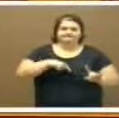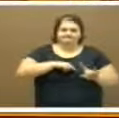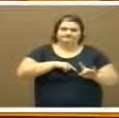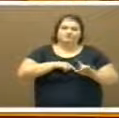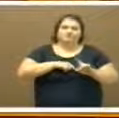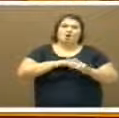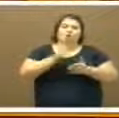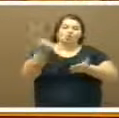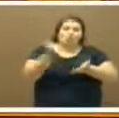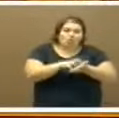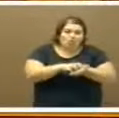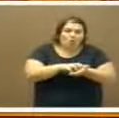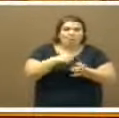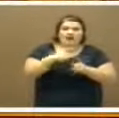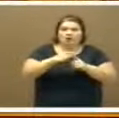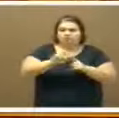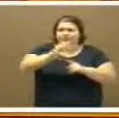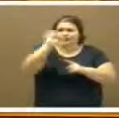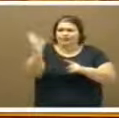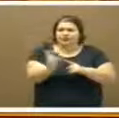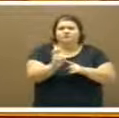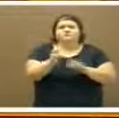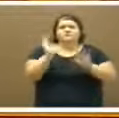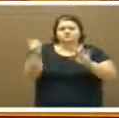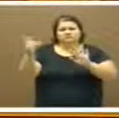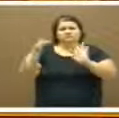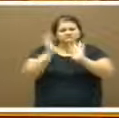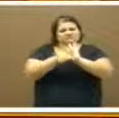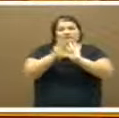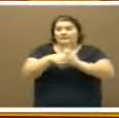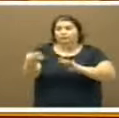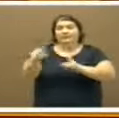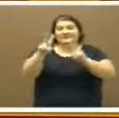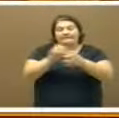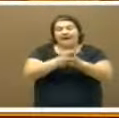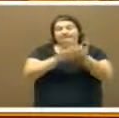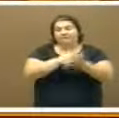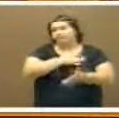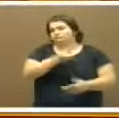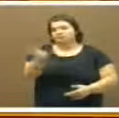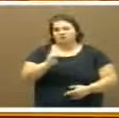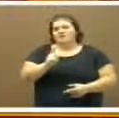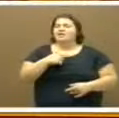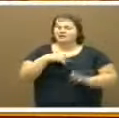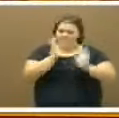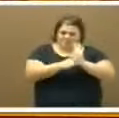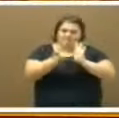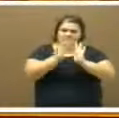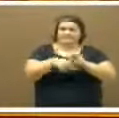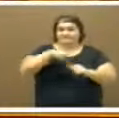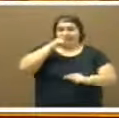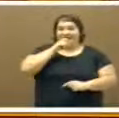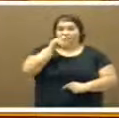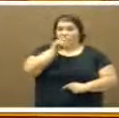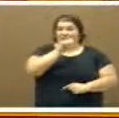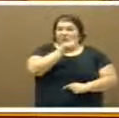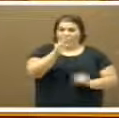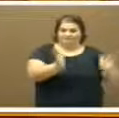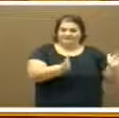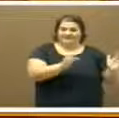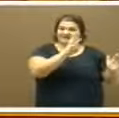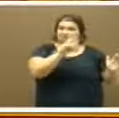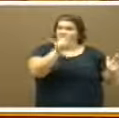incógnita de esta olvidada ecuación de la que usted, señor consejero, no quiere hablar. Ustedes en el ejercicio 2011 lo cerraron el